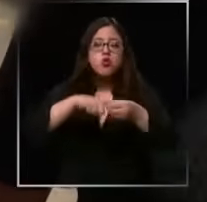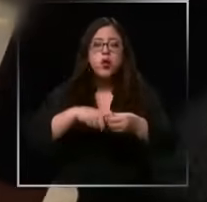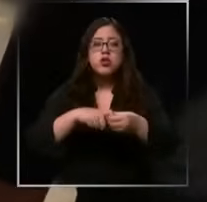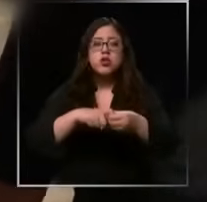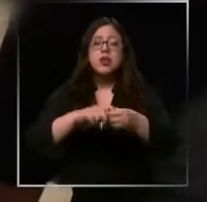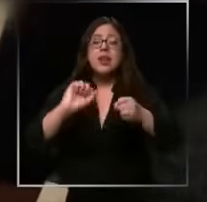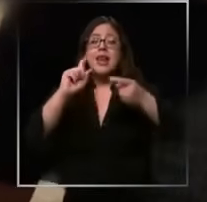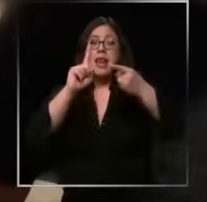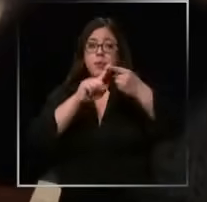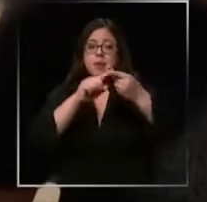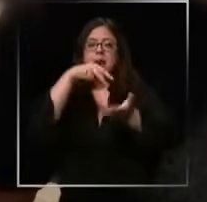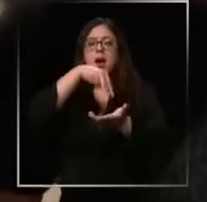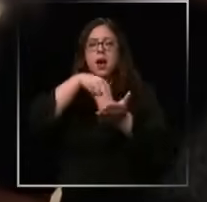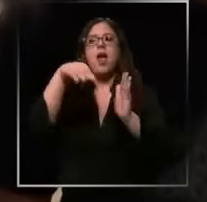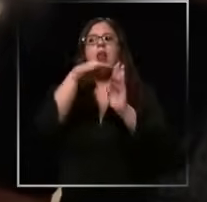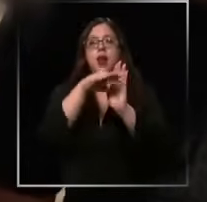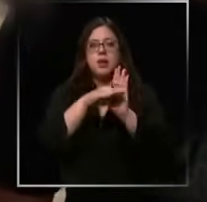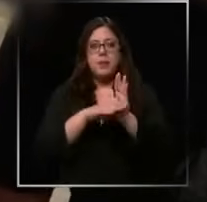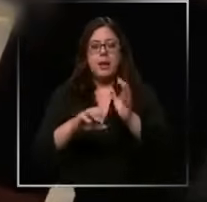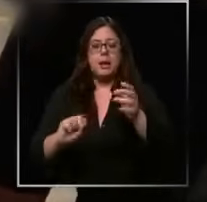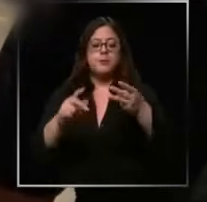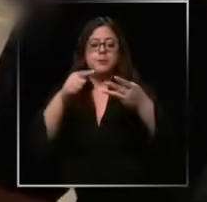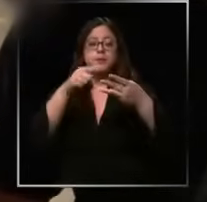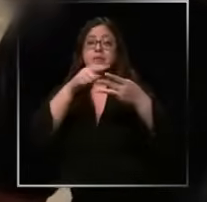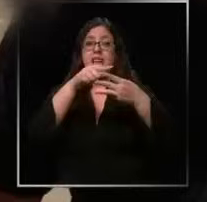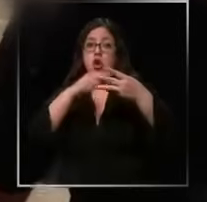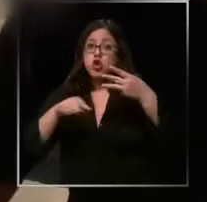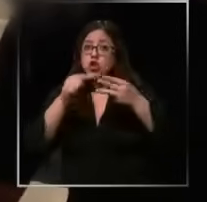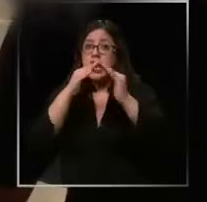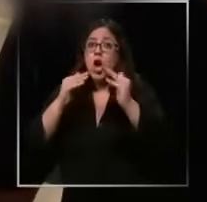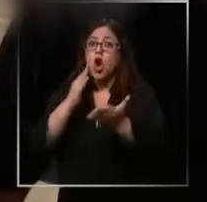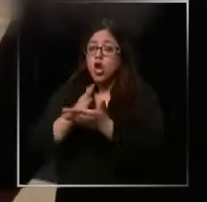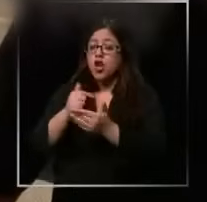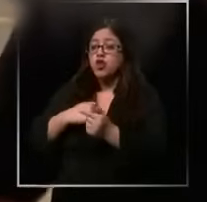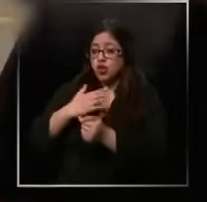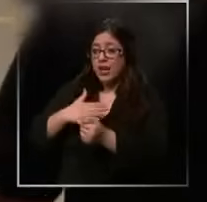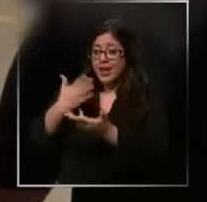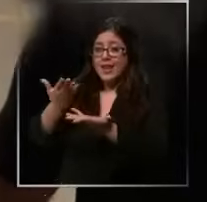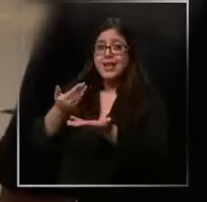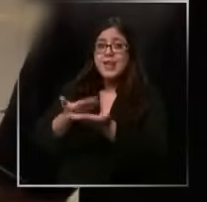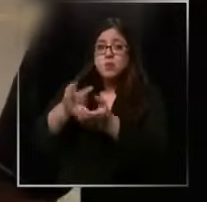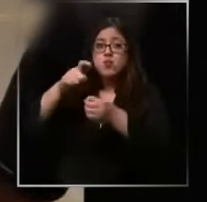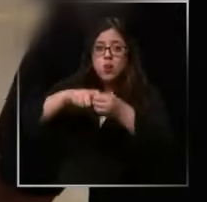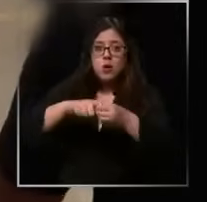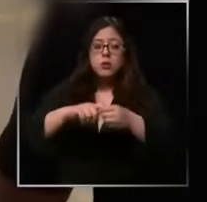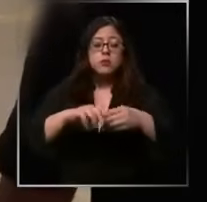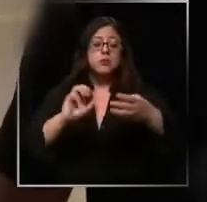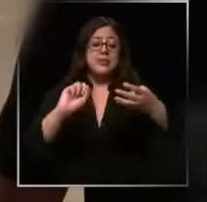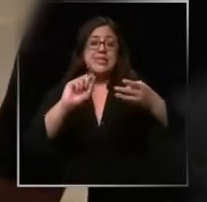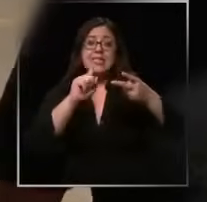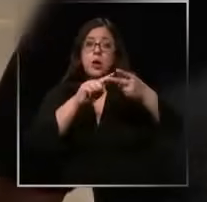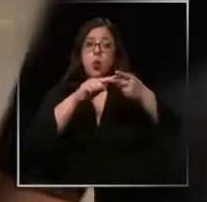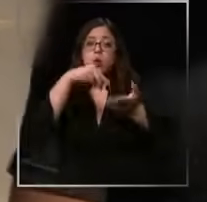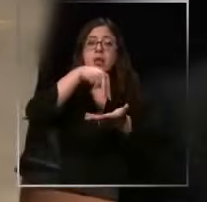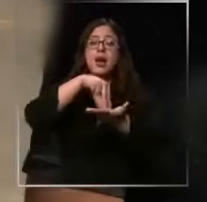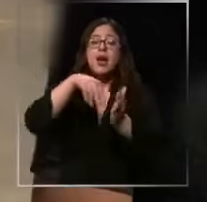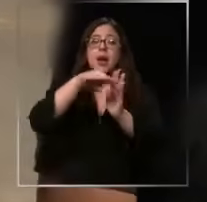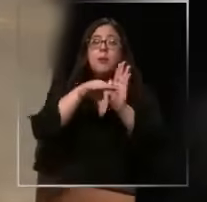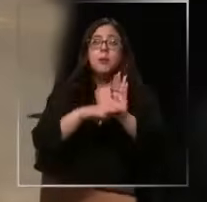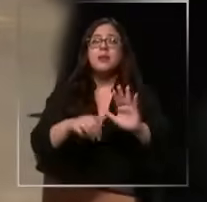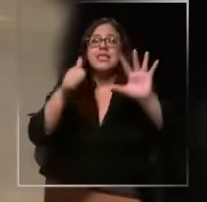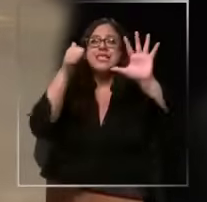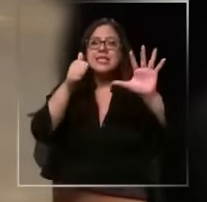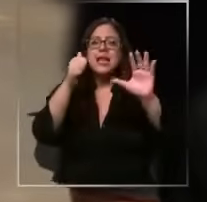primera quedó en lista de espera en los tres colegios que yo quería postularlo. Y ahora en la segunda lista de espera, que lo tengo en